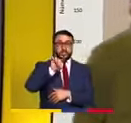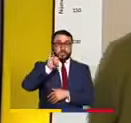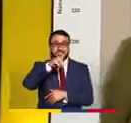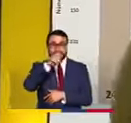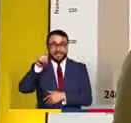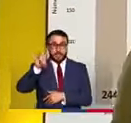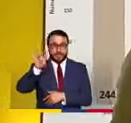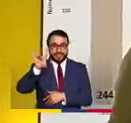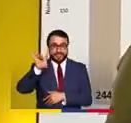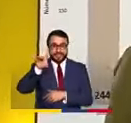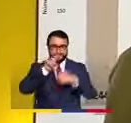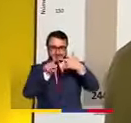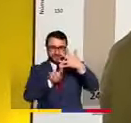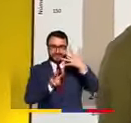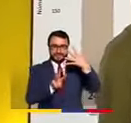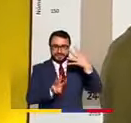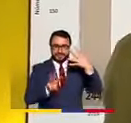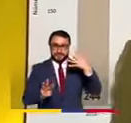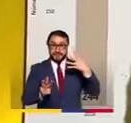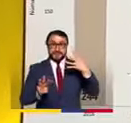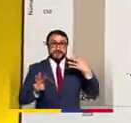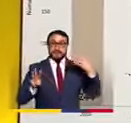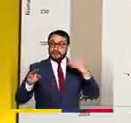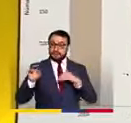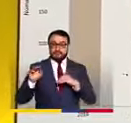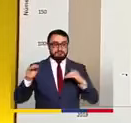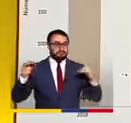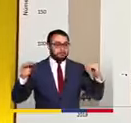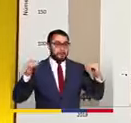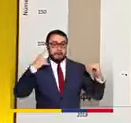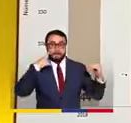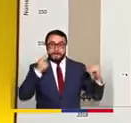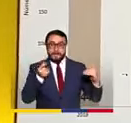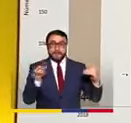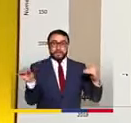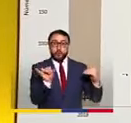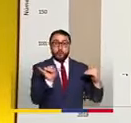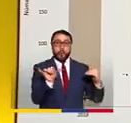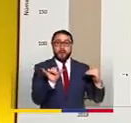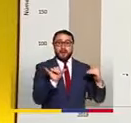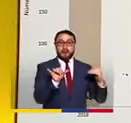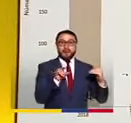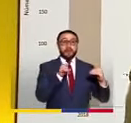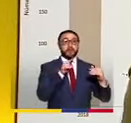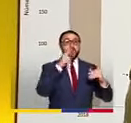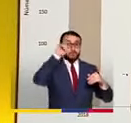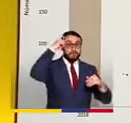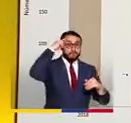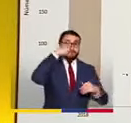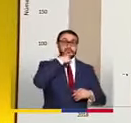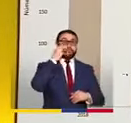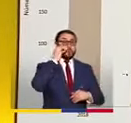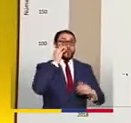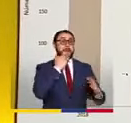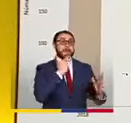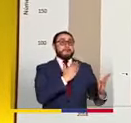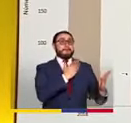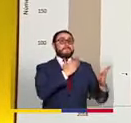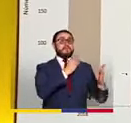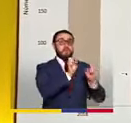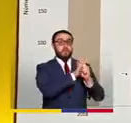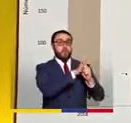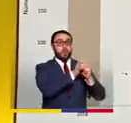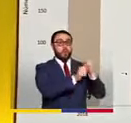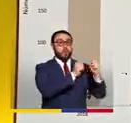semana 33, ya no están ni cerca del mejor año de Duque, que fue el del COVID.